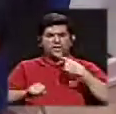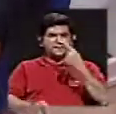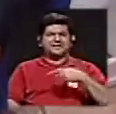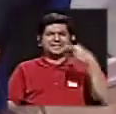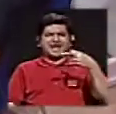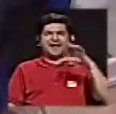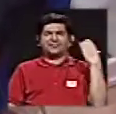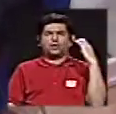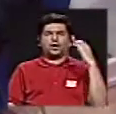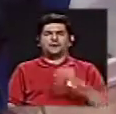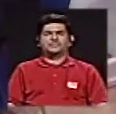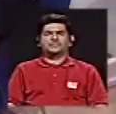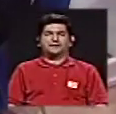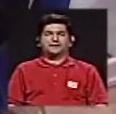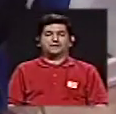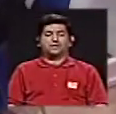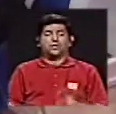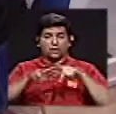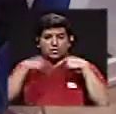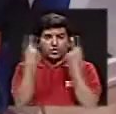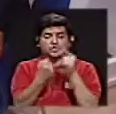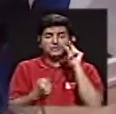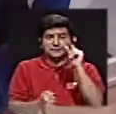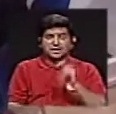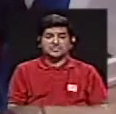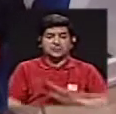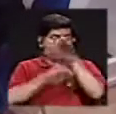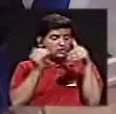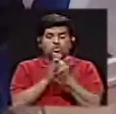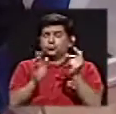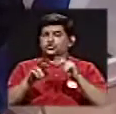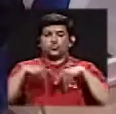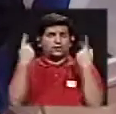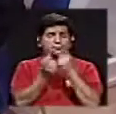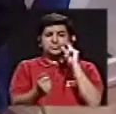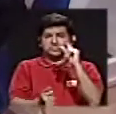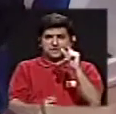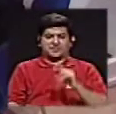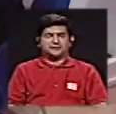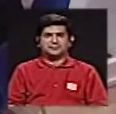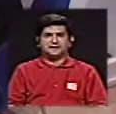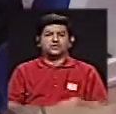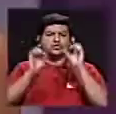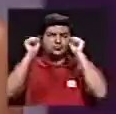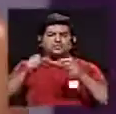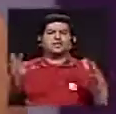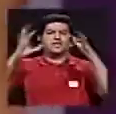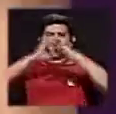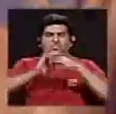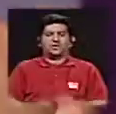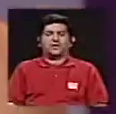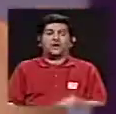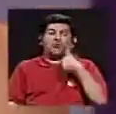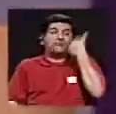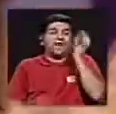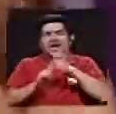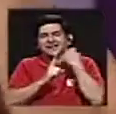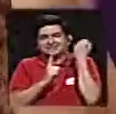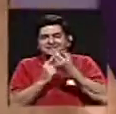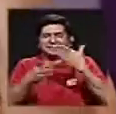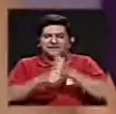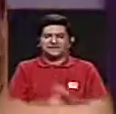de cartago hay una cosita lo de los partidos pequeños y es que no todos los partidos pequeños se pueden coaligar si no sería muy fácil hacer una